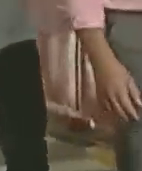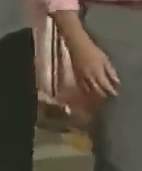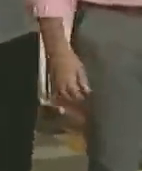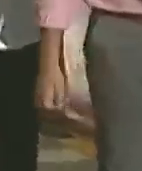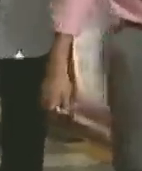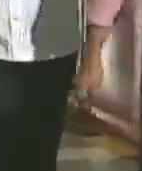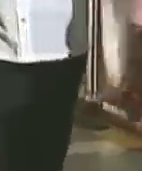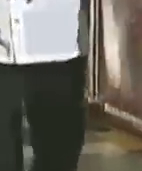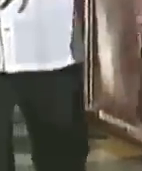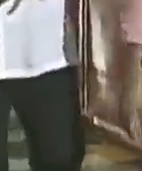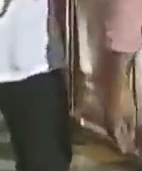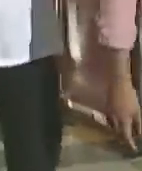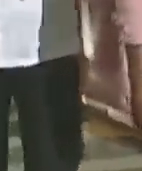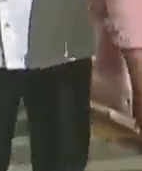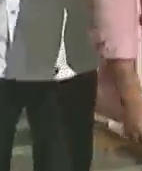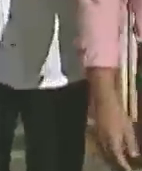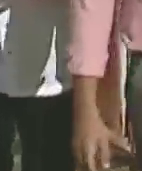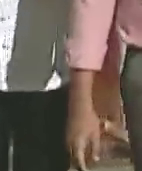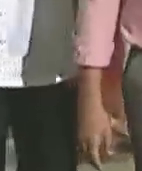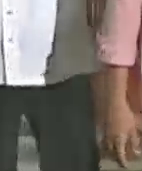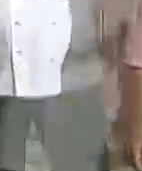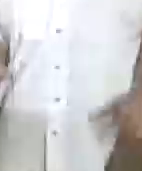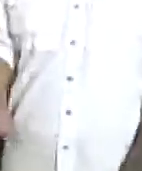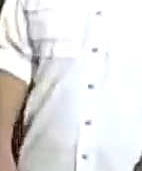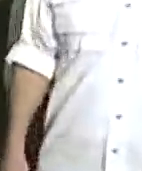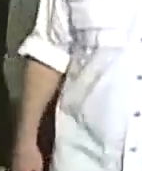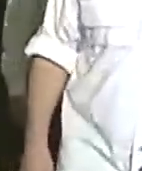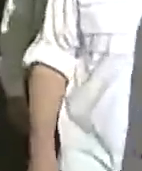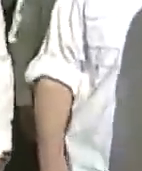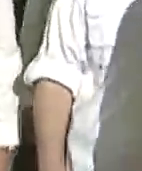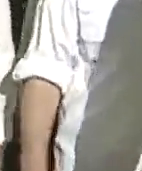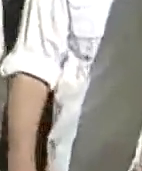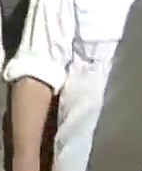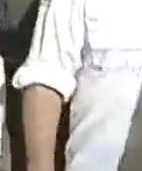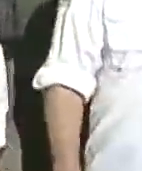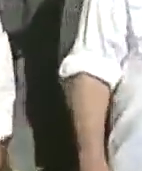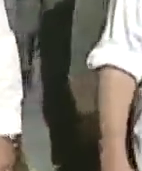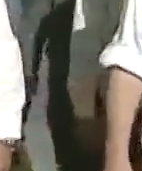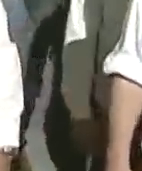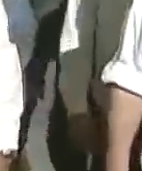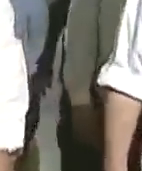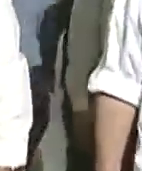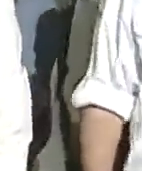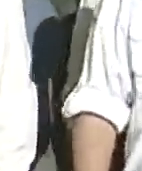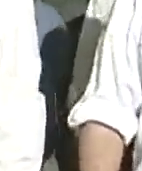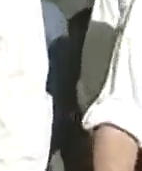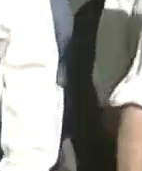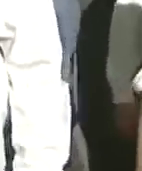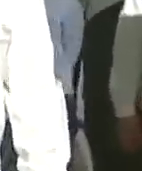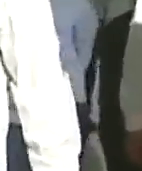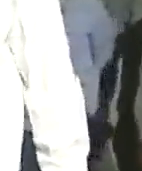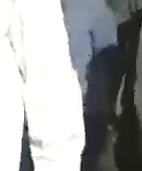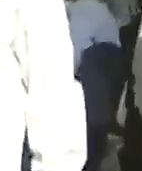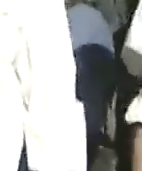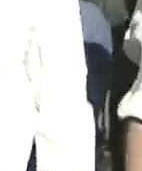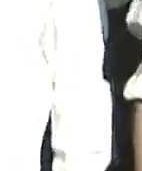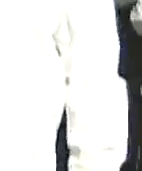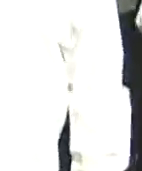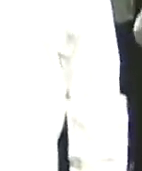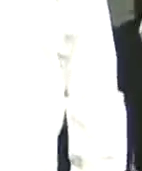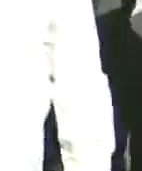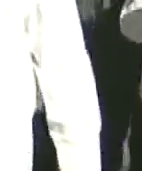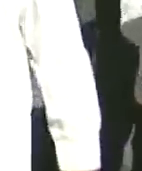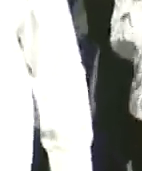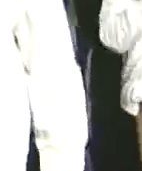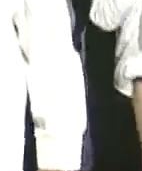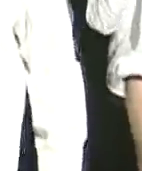el presidente de la República Bolivariana de Venezuela, Nicolás Maduro Moros, a la planta socialista Tullero, ubicada en la